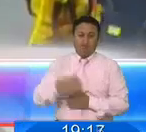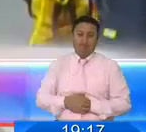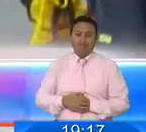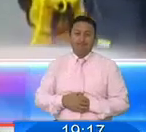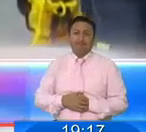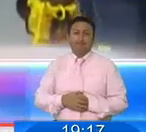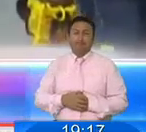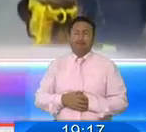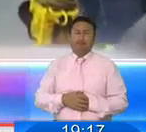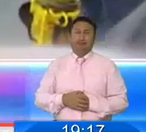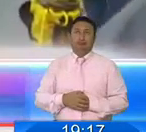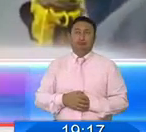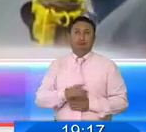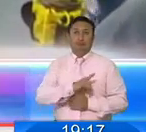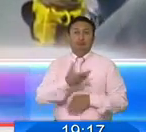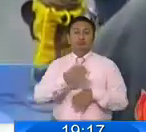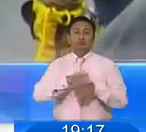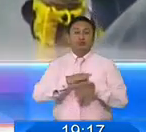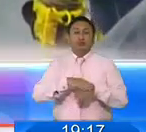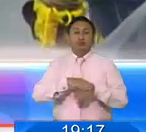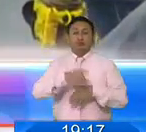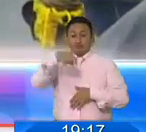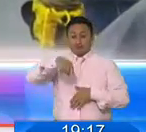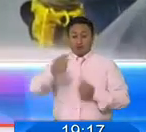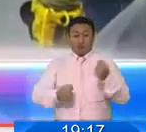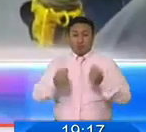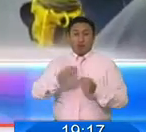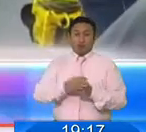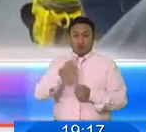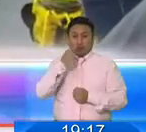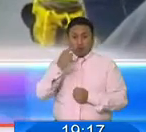alertada dieron un vehículo que está pasando